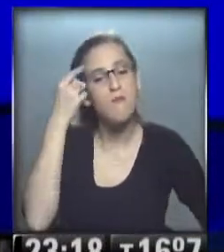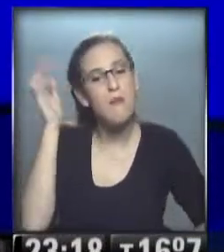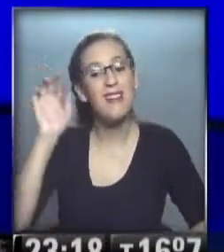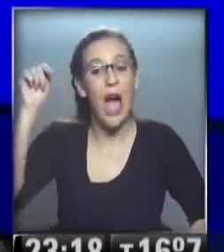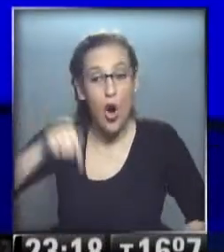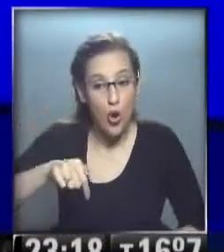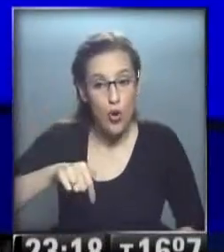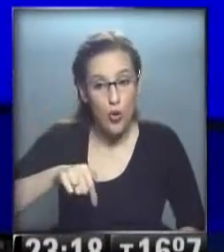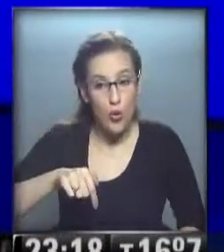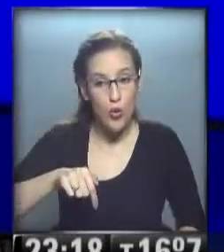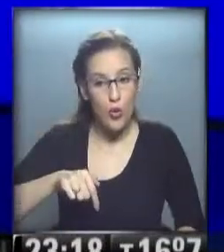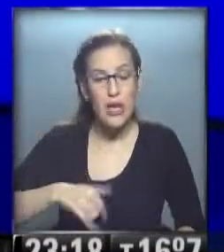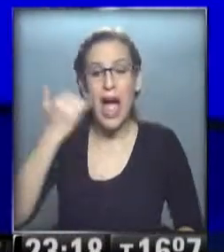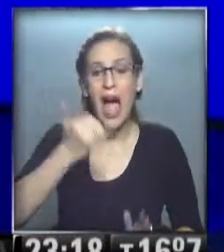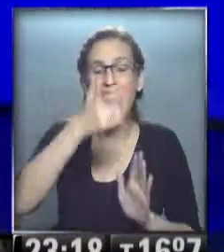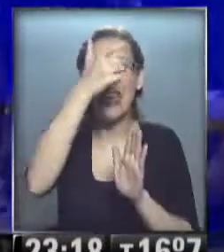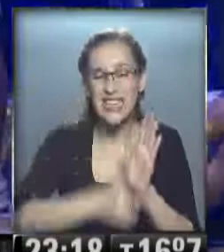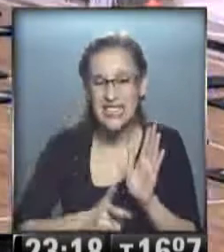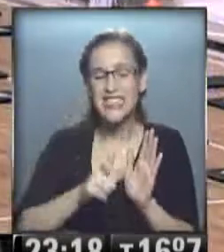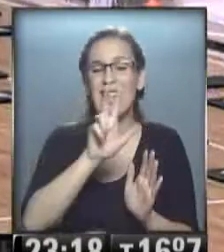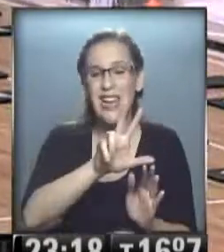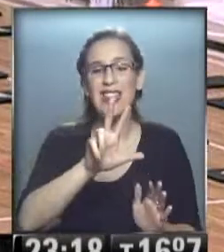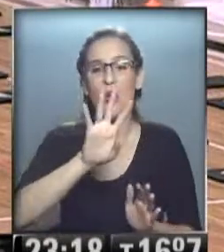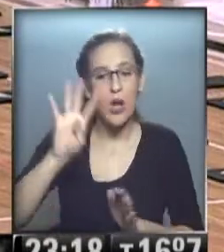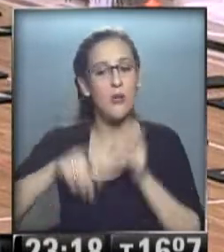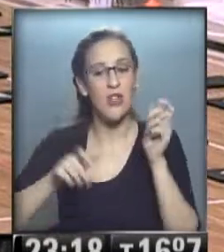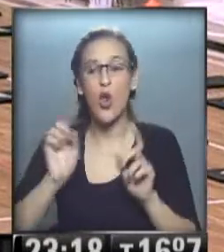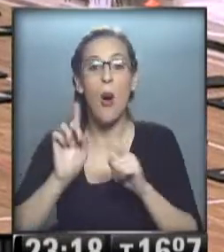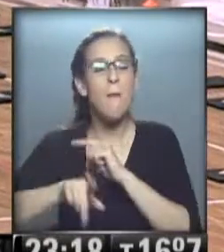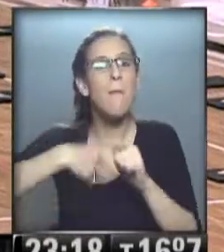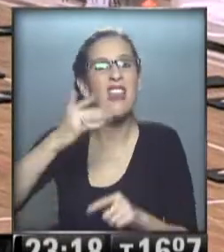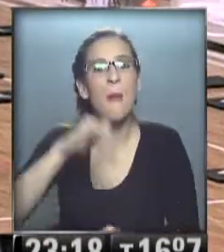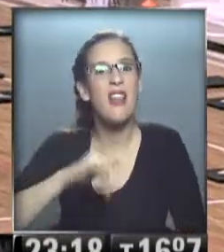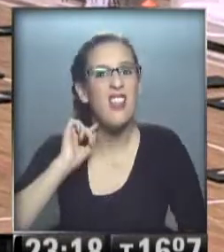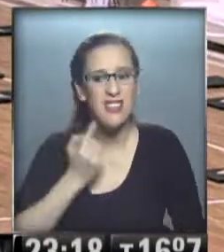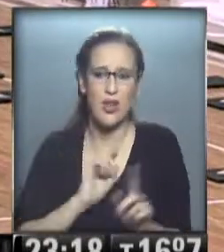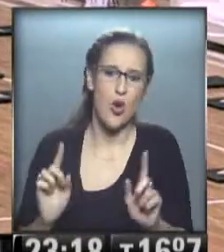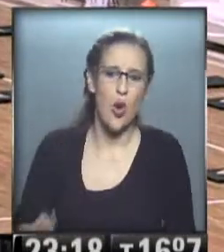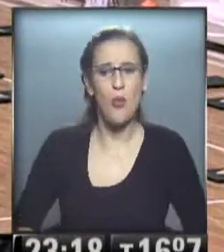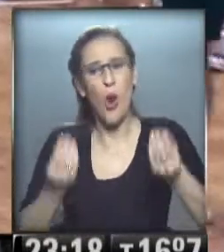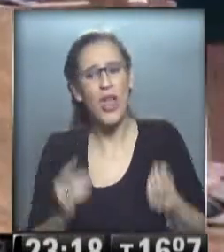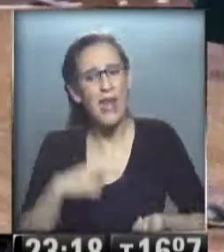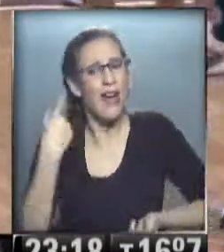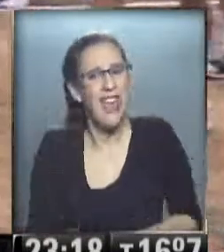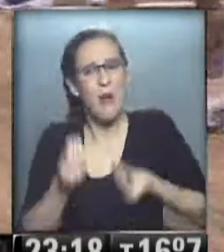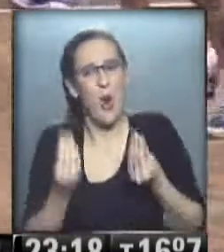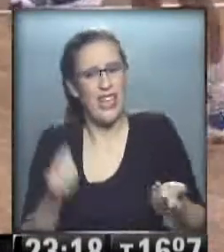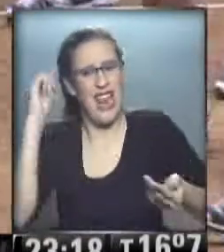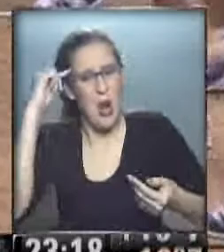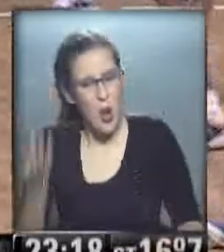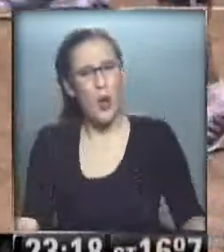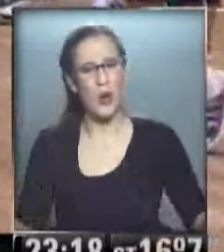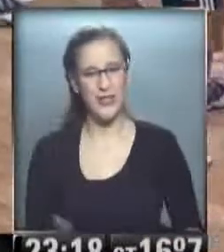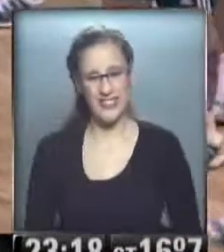hoy finalmente esté esa lista de 30 jugadores. Pero eso es lo que necesitábamos. Mañana, martes 13. ¿Por qué mañana martes 13? Porque se toma unas horas más para